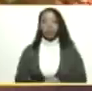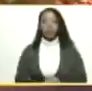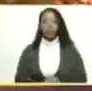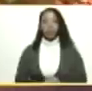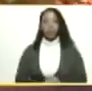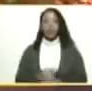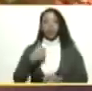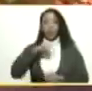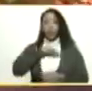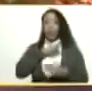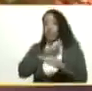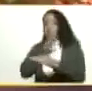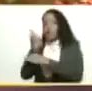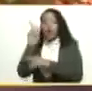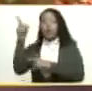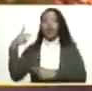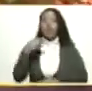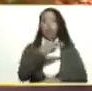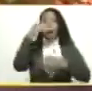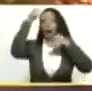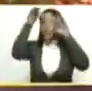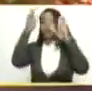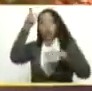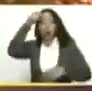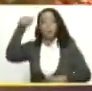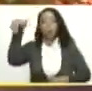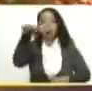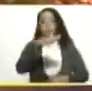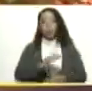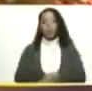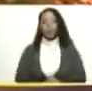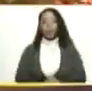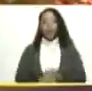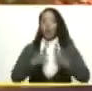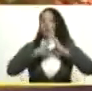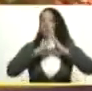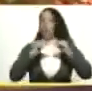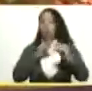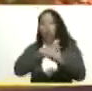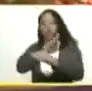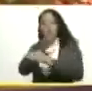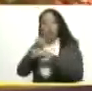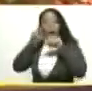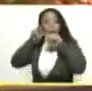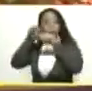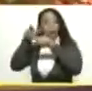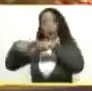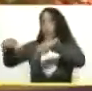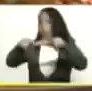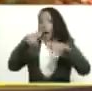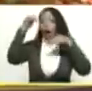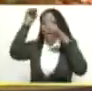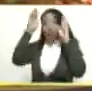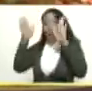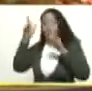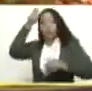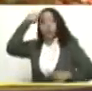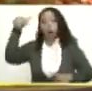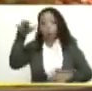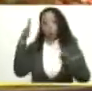Allá estuvimos en las Tejerías atendiendo a nuestro pueblo. Todos nos fuimos para allá a atender a nuestro